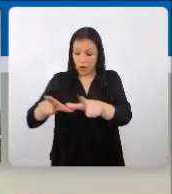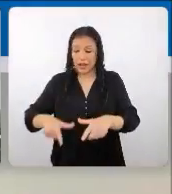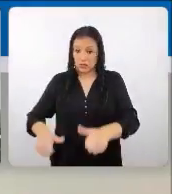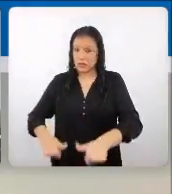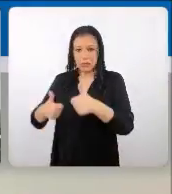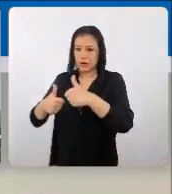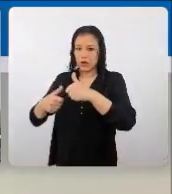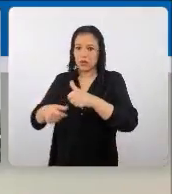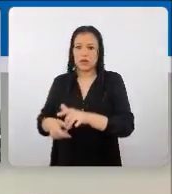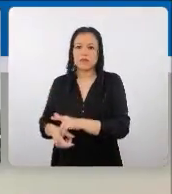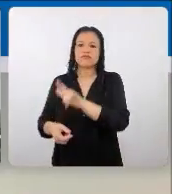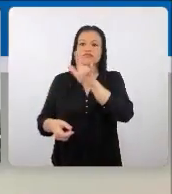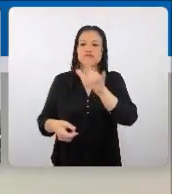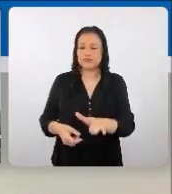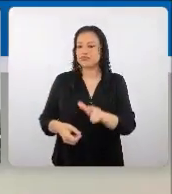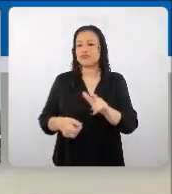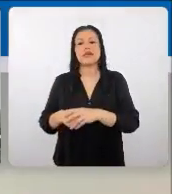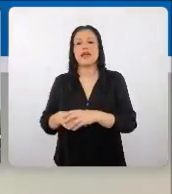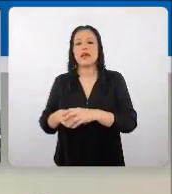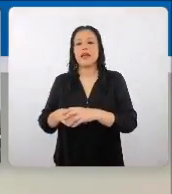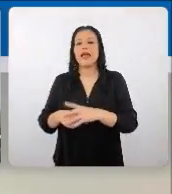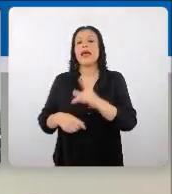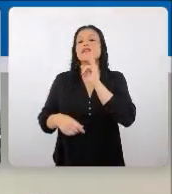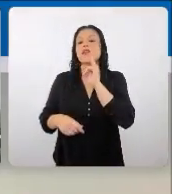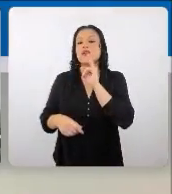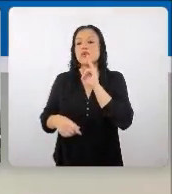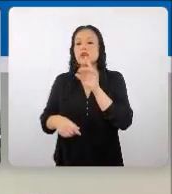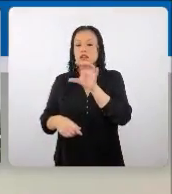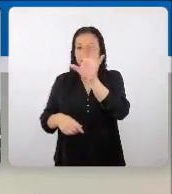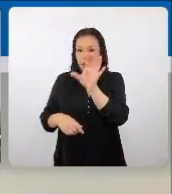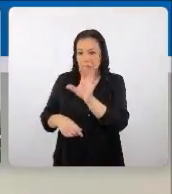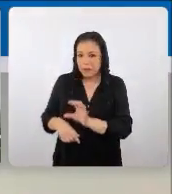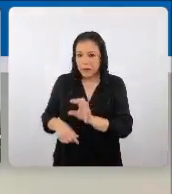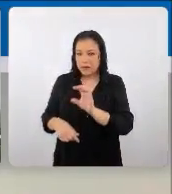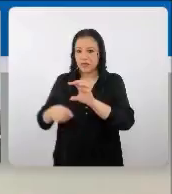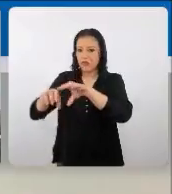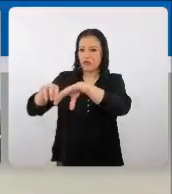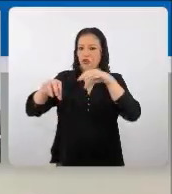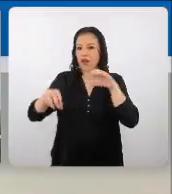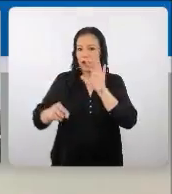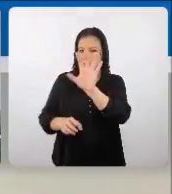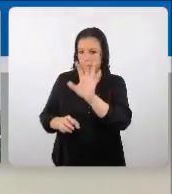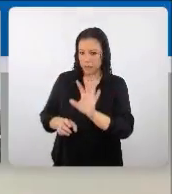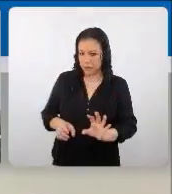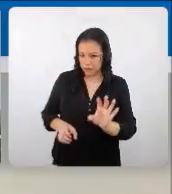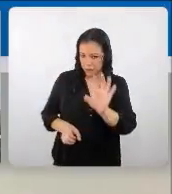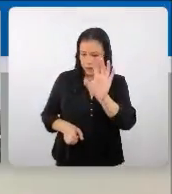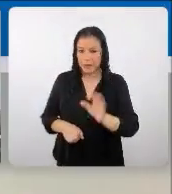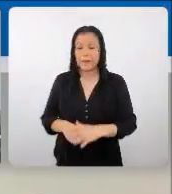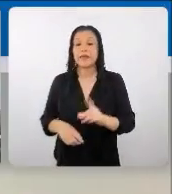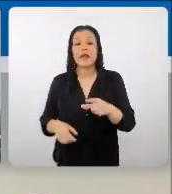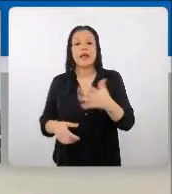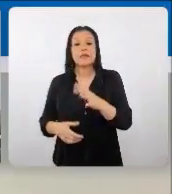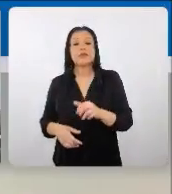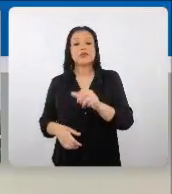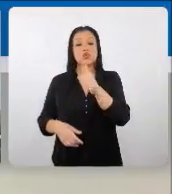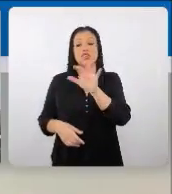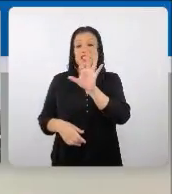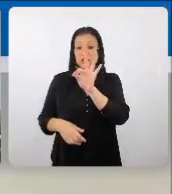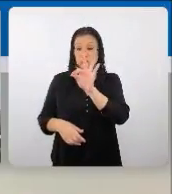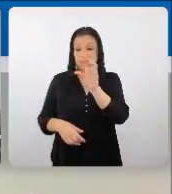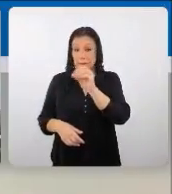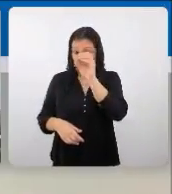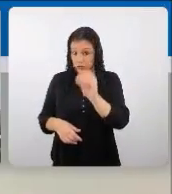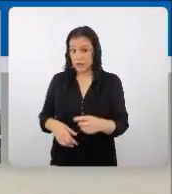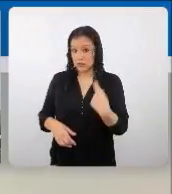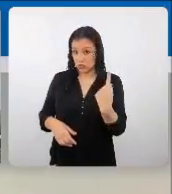fuera de Texas o de Nueva York o de California, de donde estuvieran viviendo, y un 19%